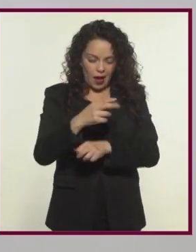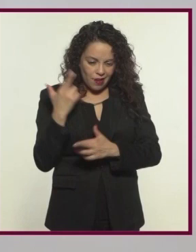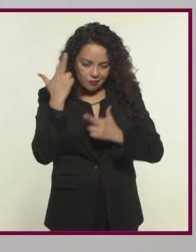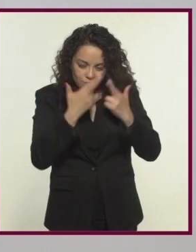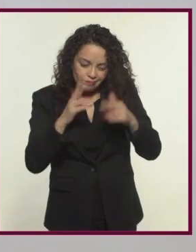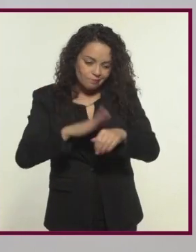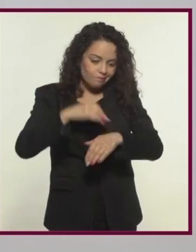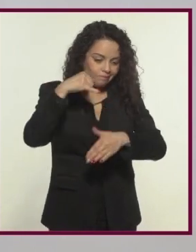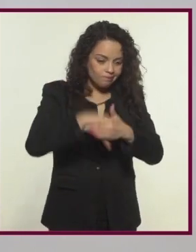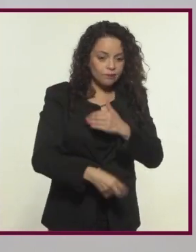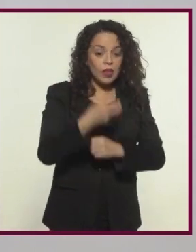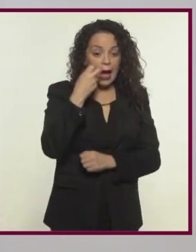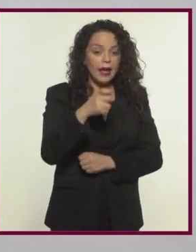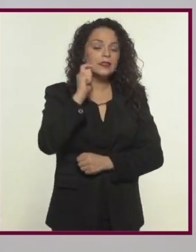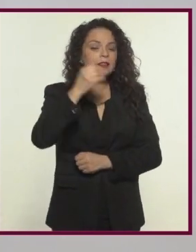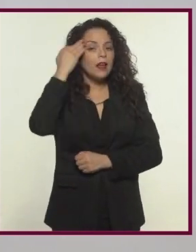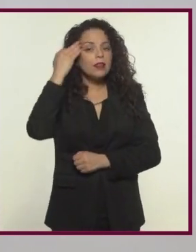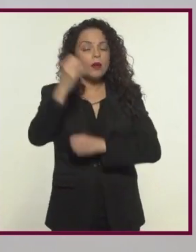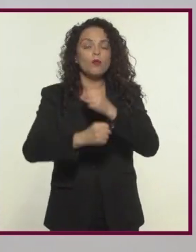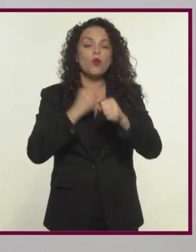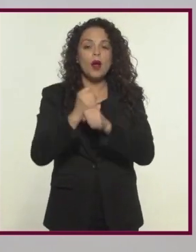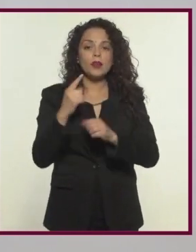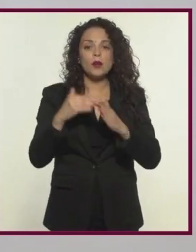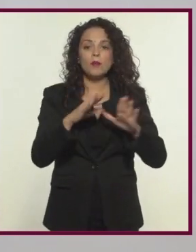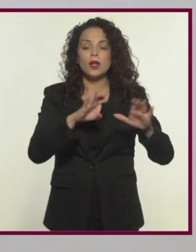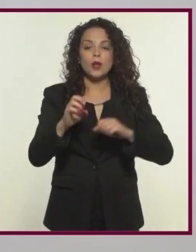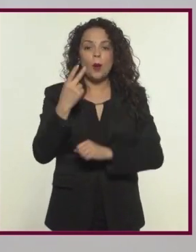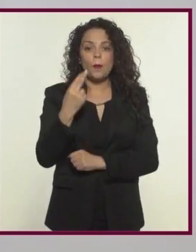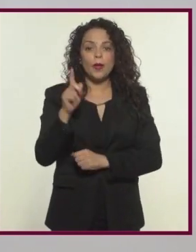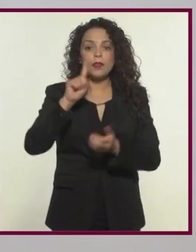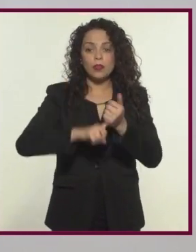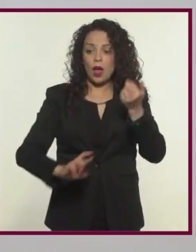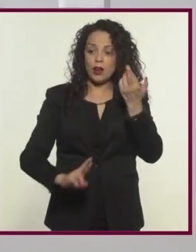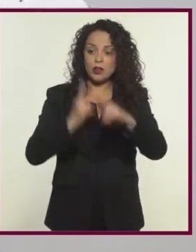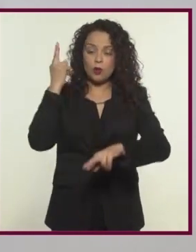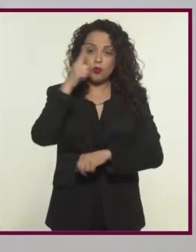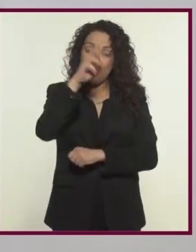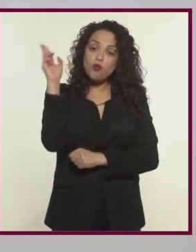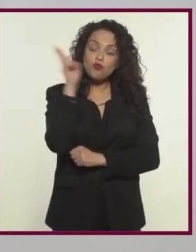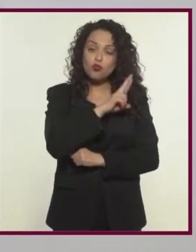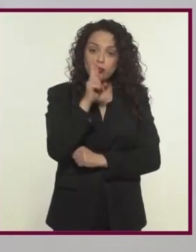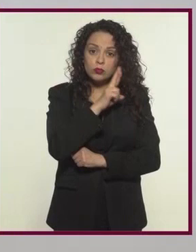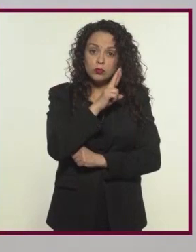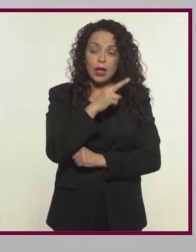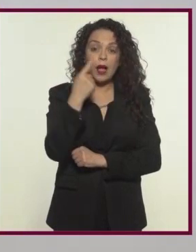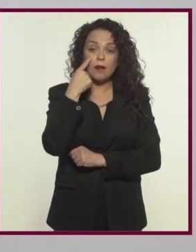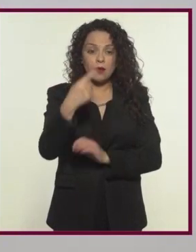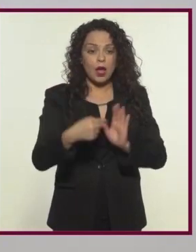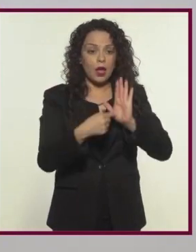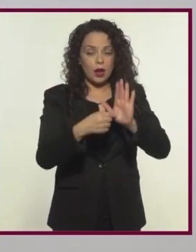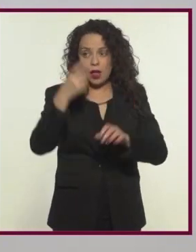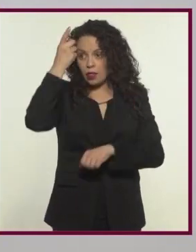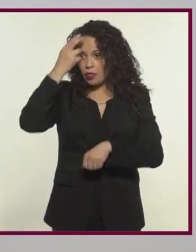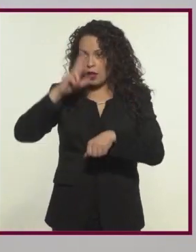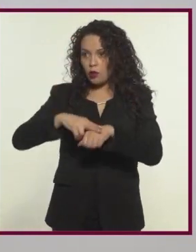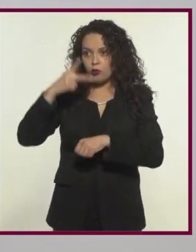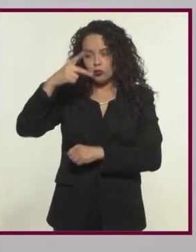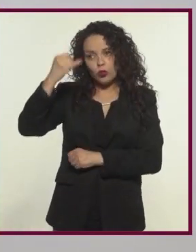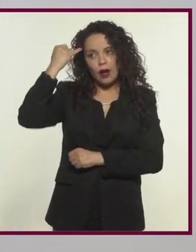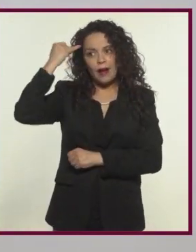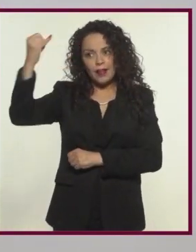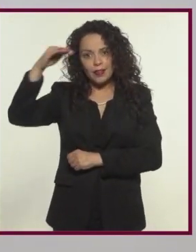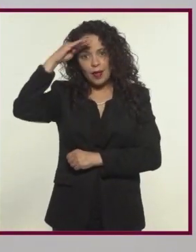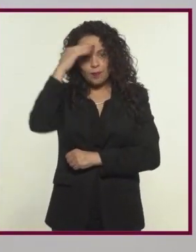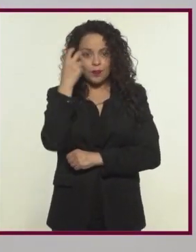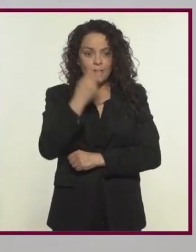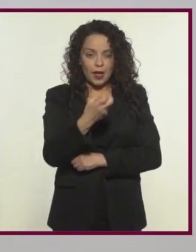películas. En este caso fue realizada en 1925 durante parte de la Revolución Rusa y nos muestra la mentalidad del director y